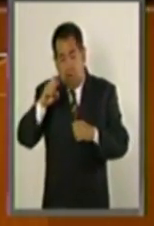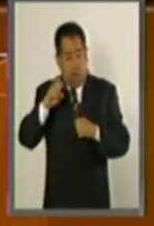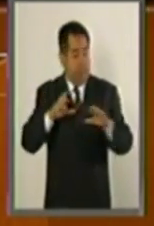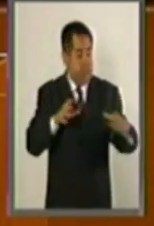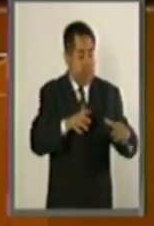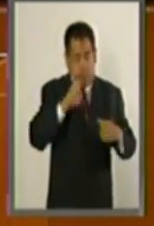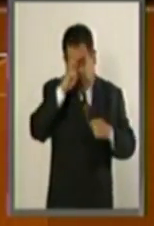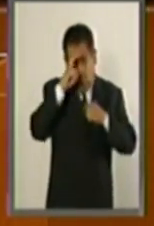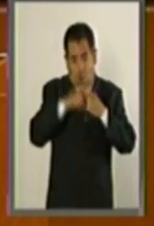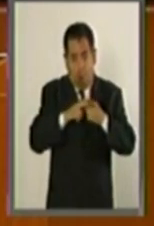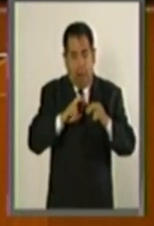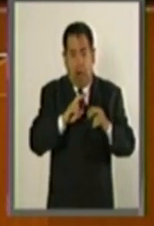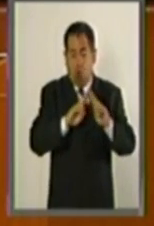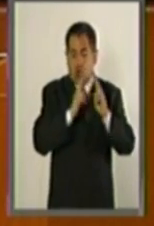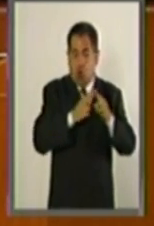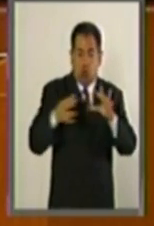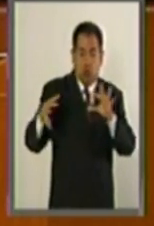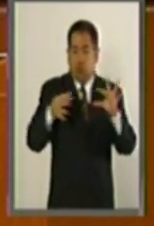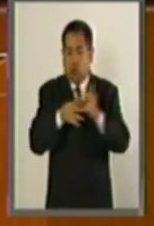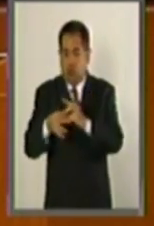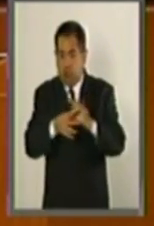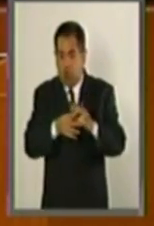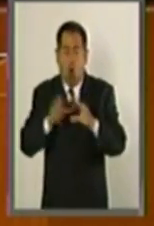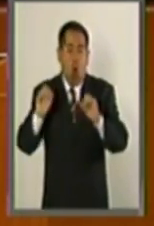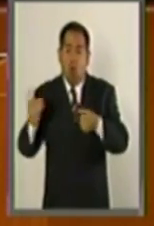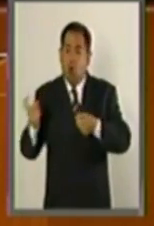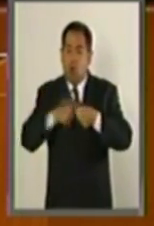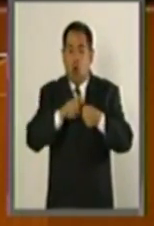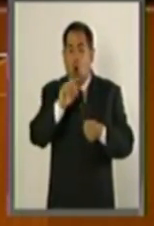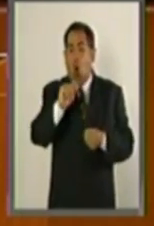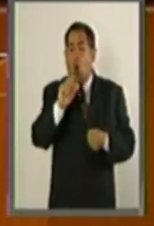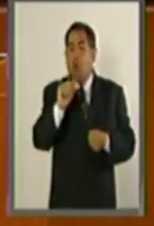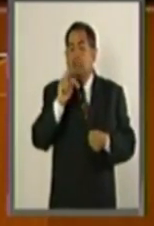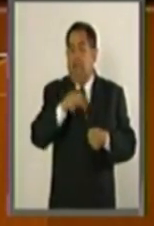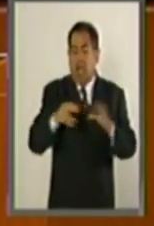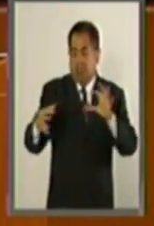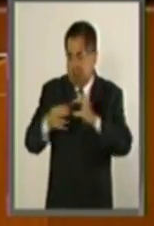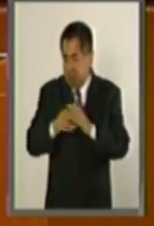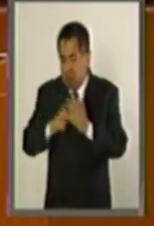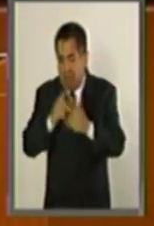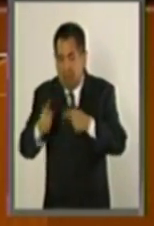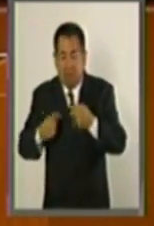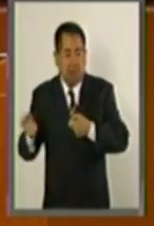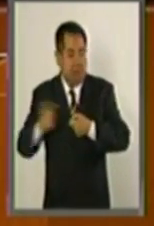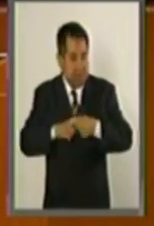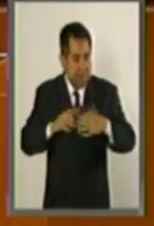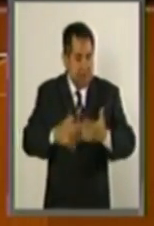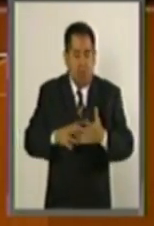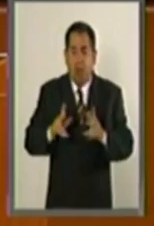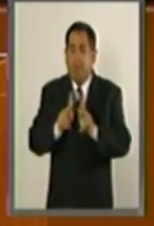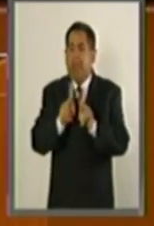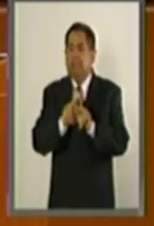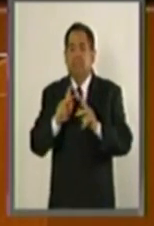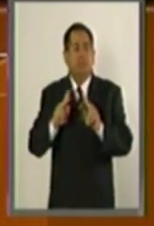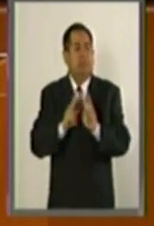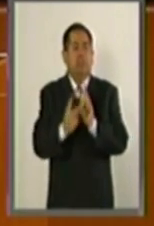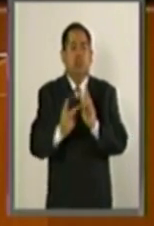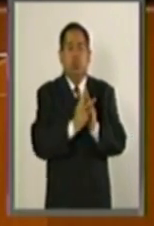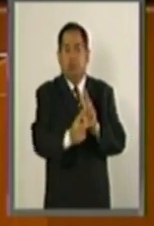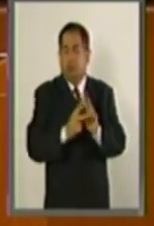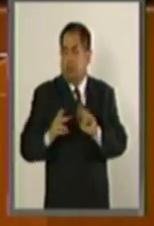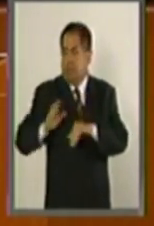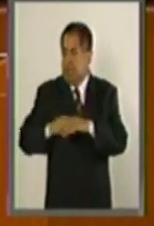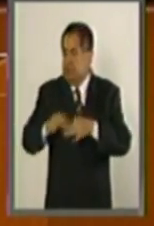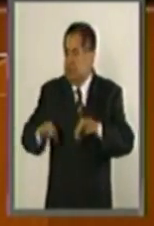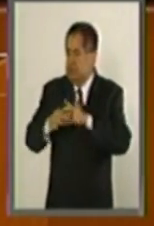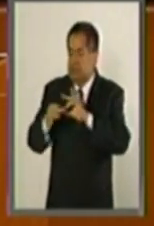Europea, lograr la integración del país a la OTAN, la normalización de sus relaciones con los países vecinos y su plena inserción con